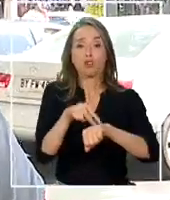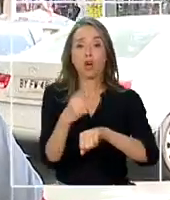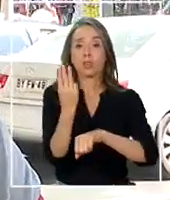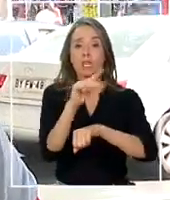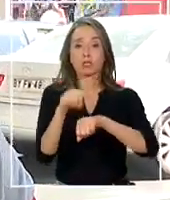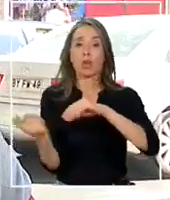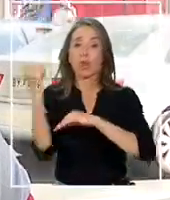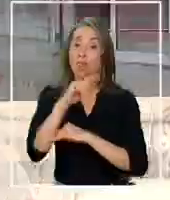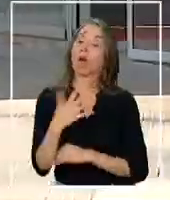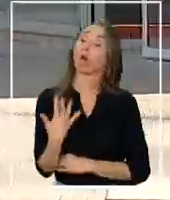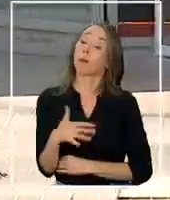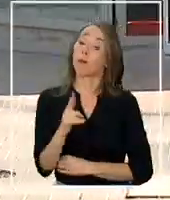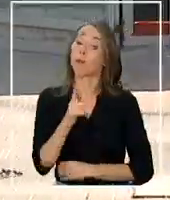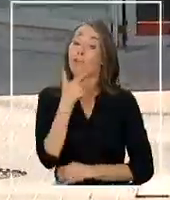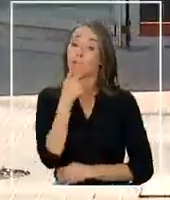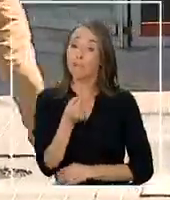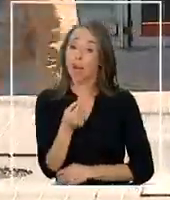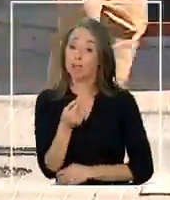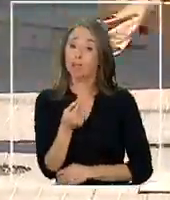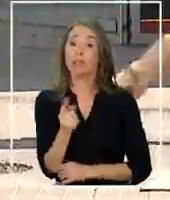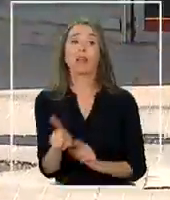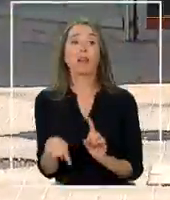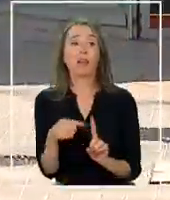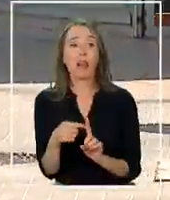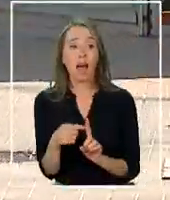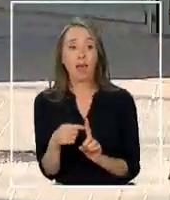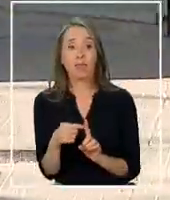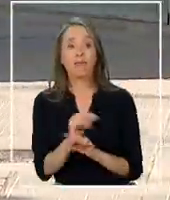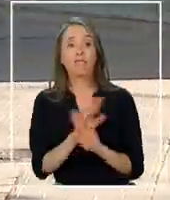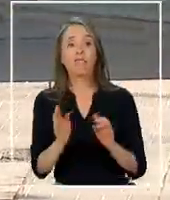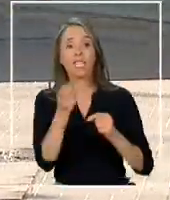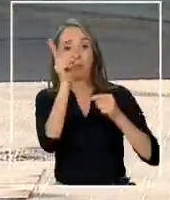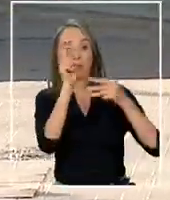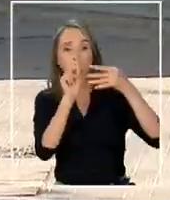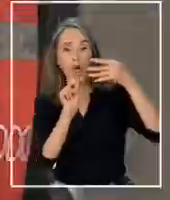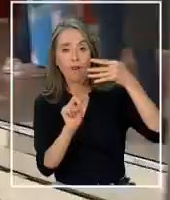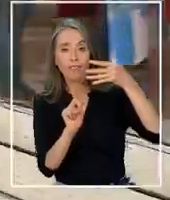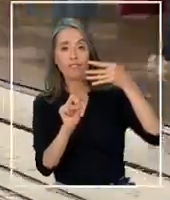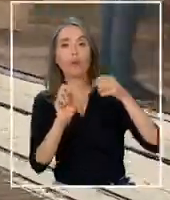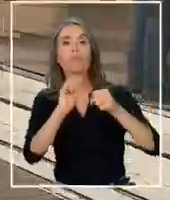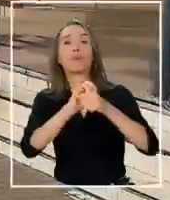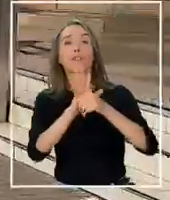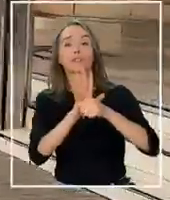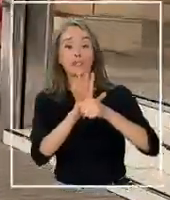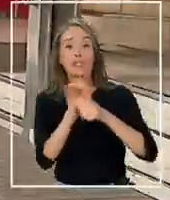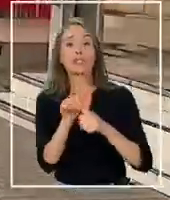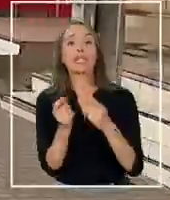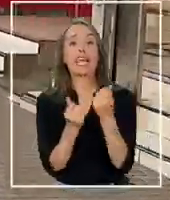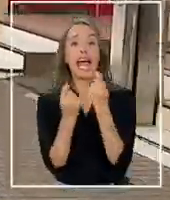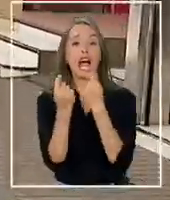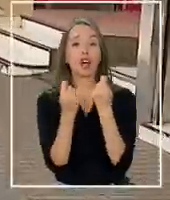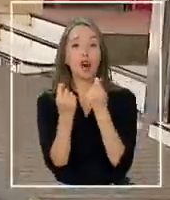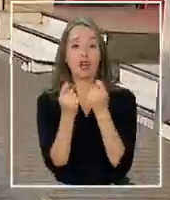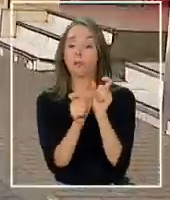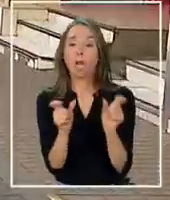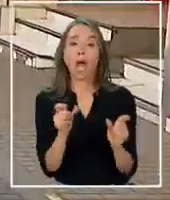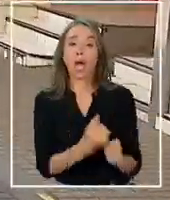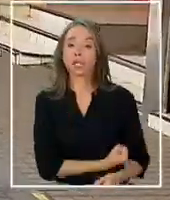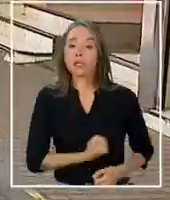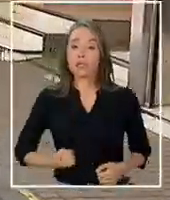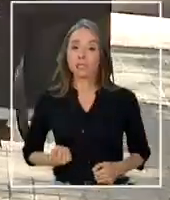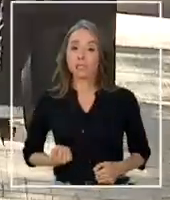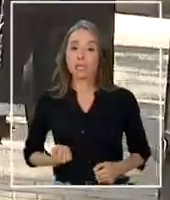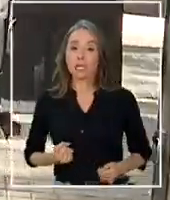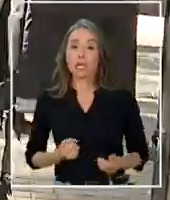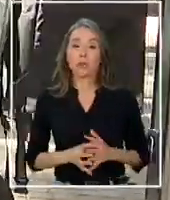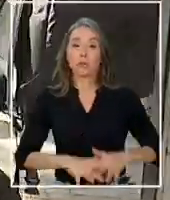no es fácil tampoco. Y todo apunta a que además del fin de las restricciones sanitarias, el factor económico está haciendo que los chilenos opten por